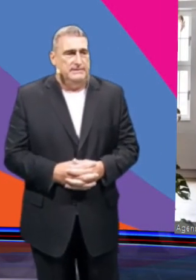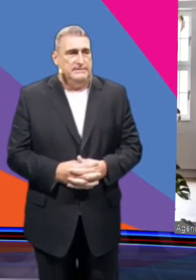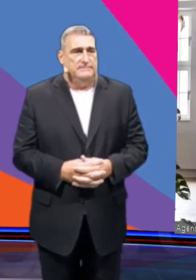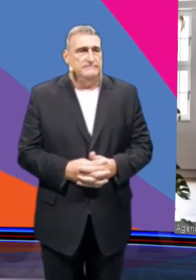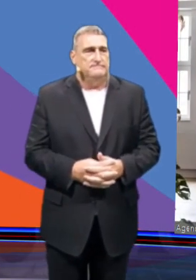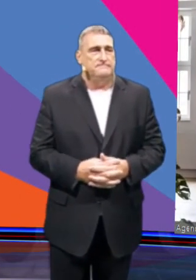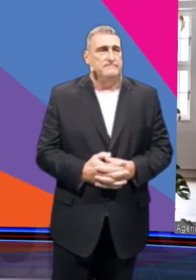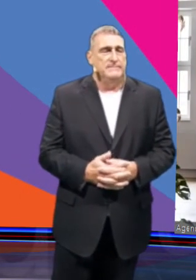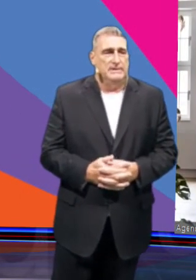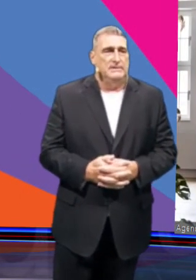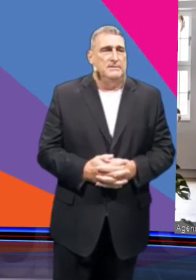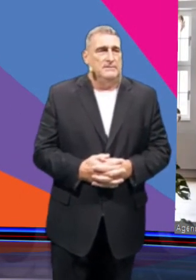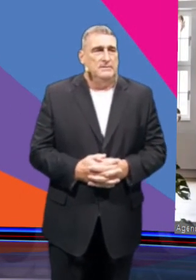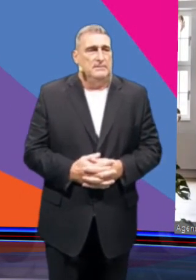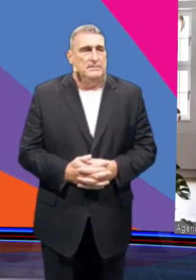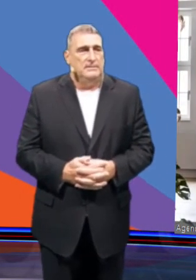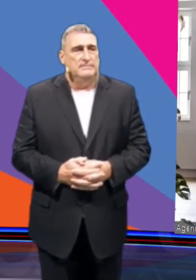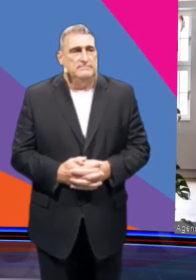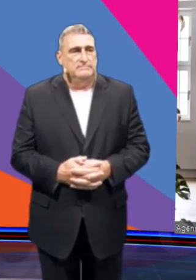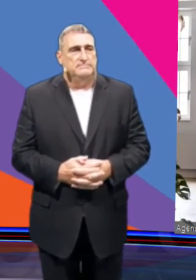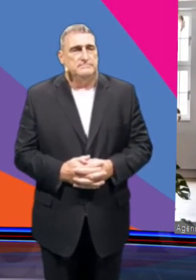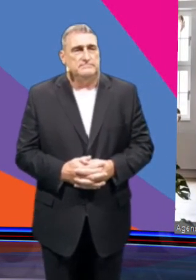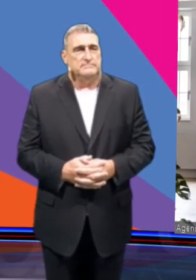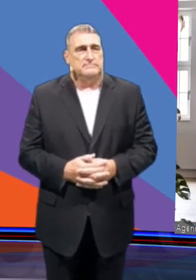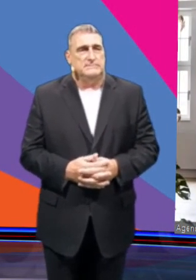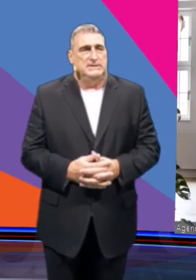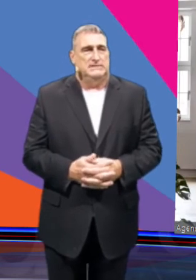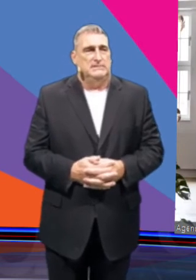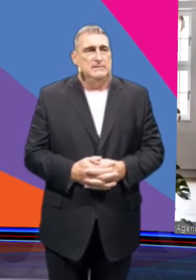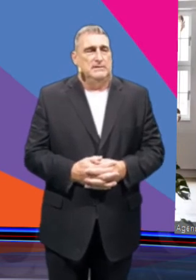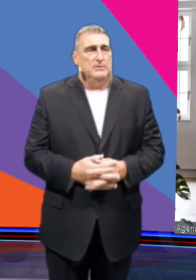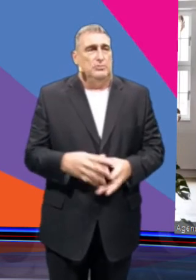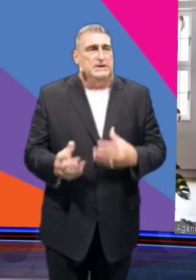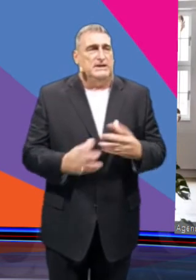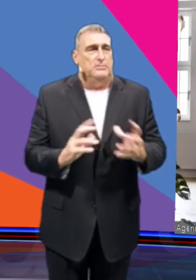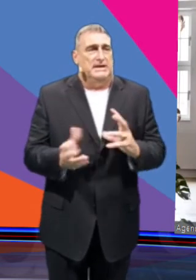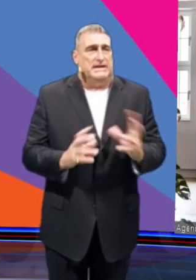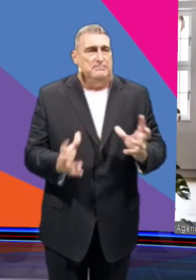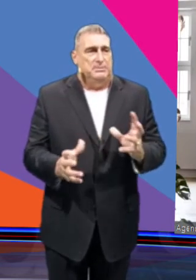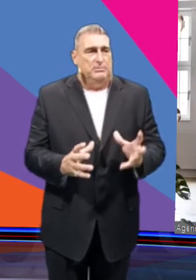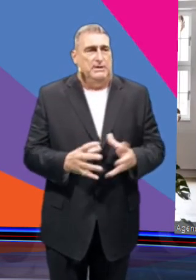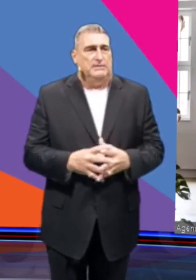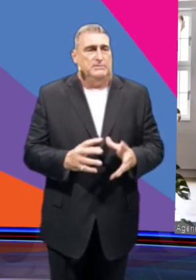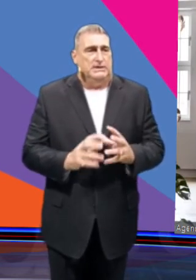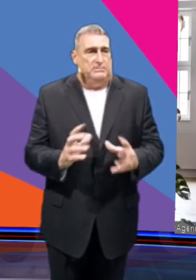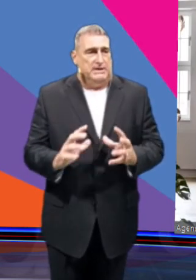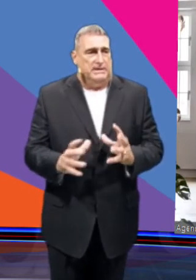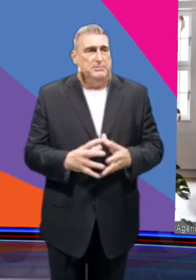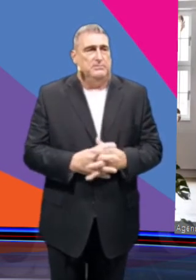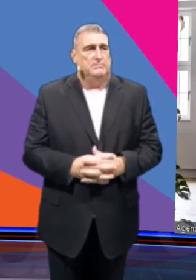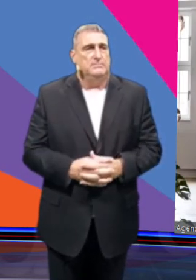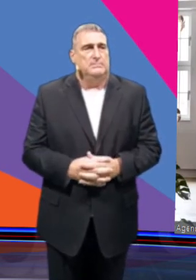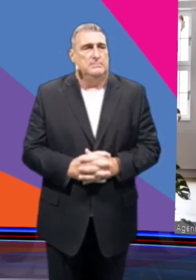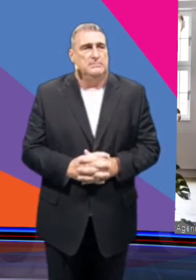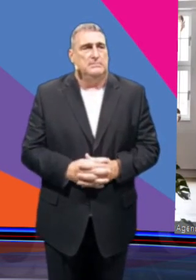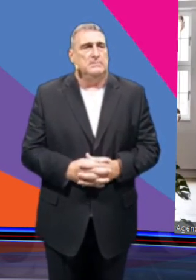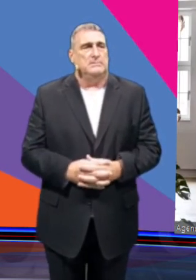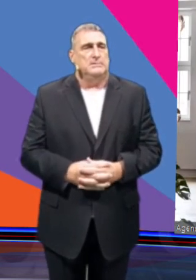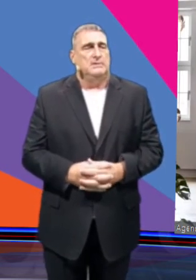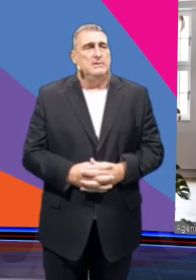Delta. Exactamente, que es la que mayor daño Sí. y cerramiento Contagio más generó. rápido, va. Contagio más rápido. Contagio, nada